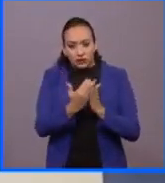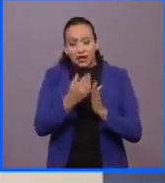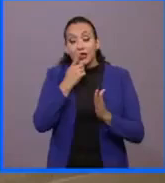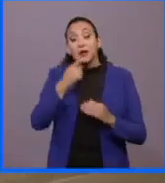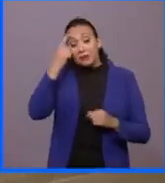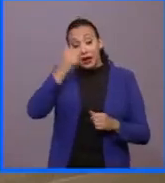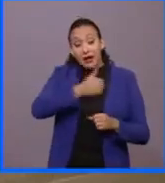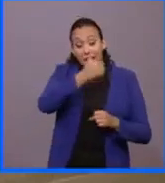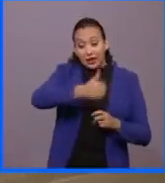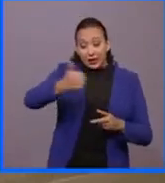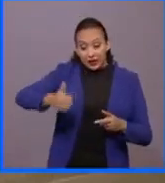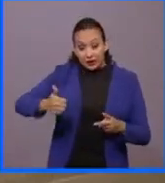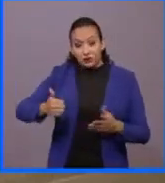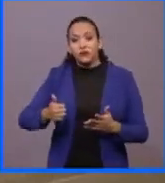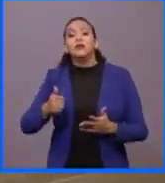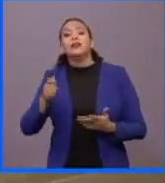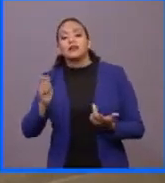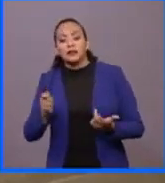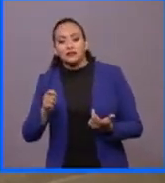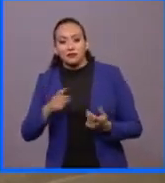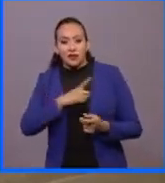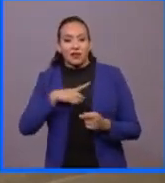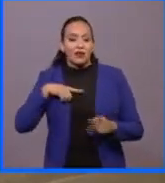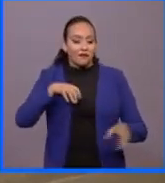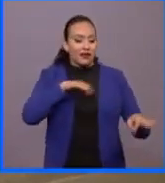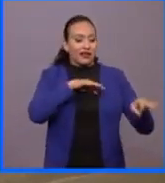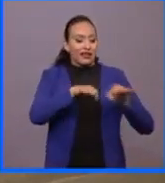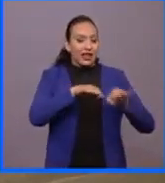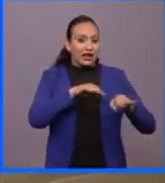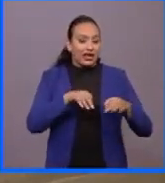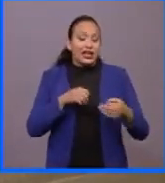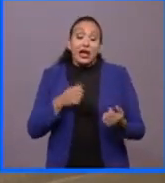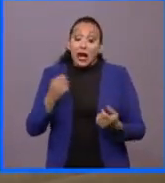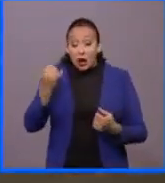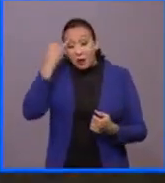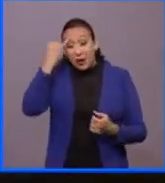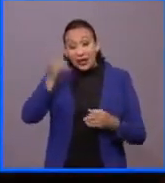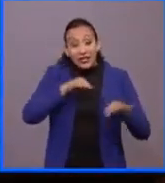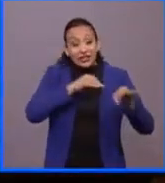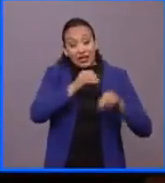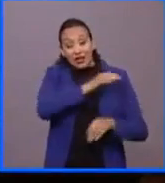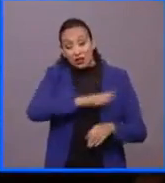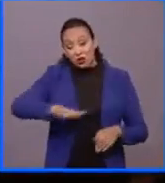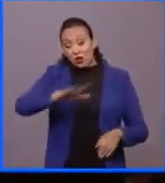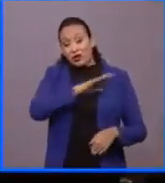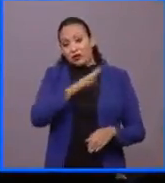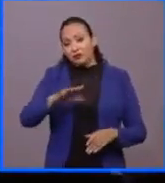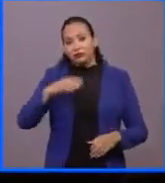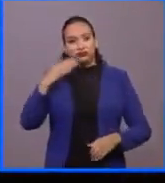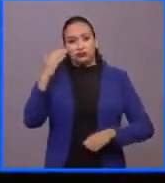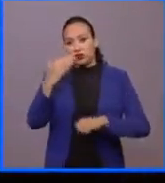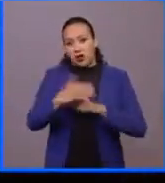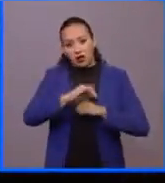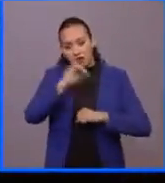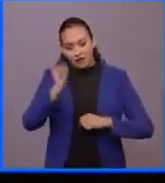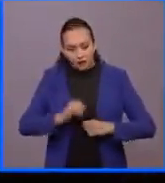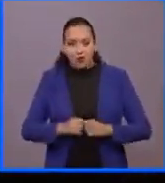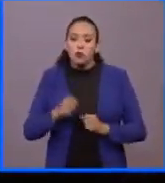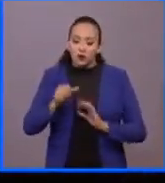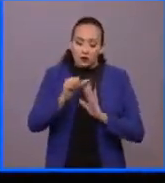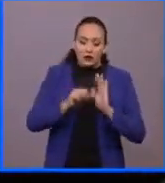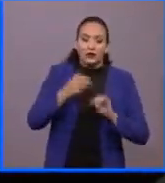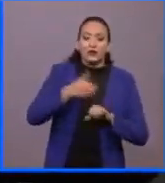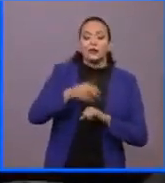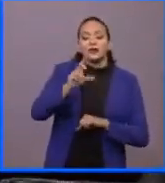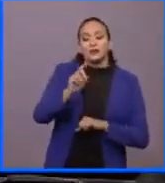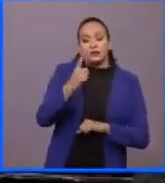de los supuestos se traduciría en una labor interminable e impráctica. Así, determinó que el artículo 31,